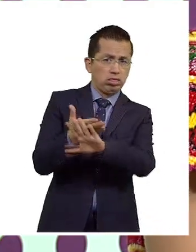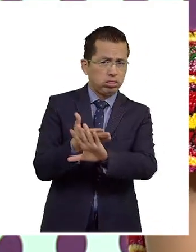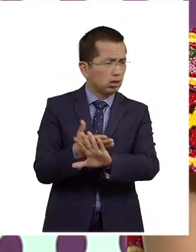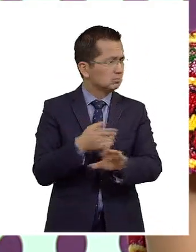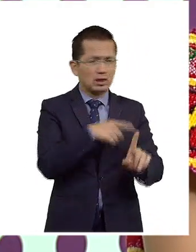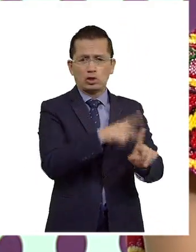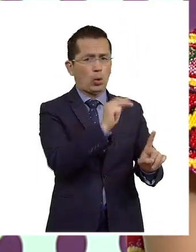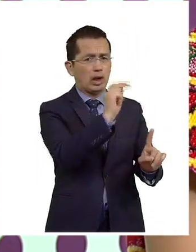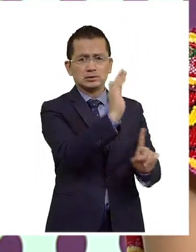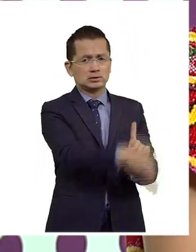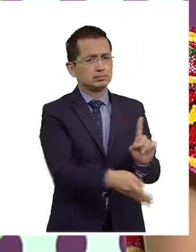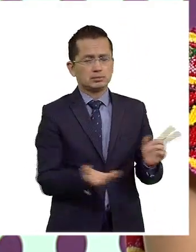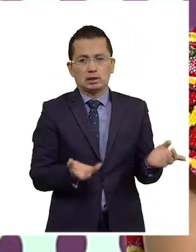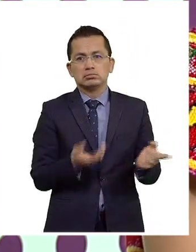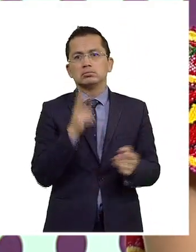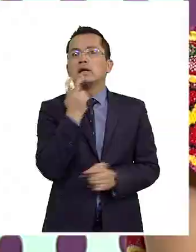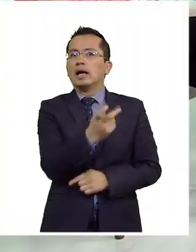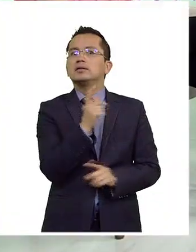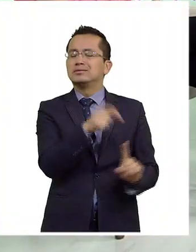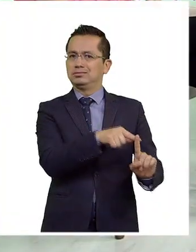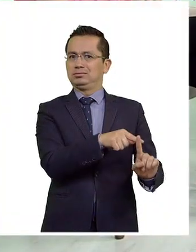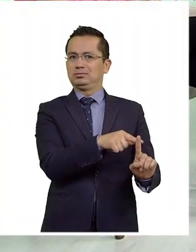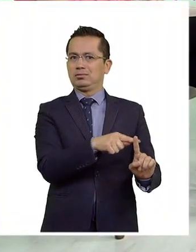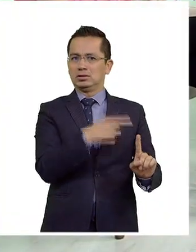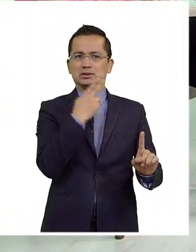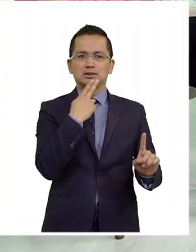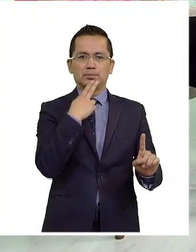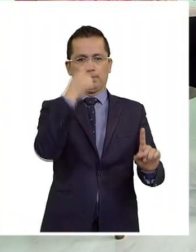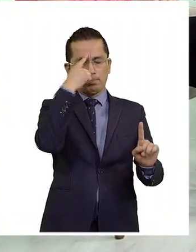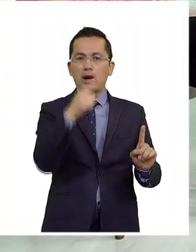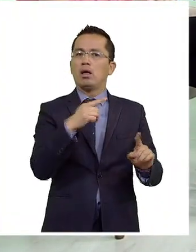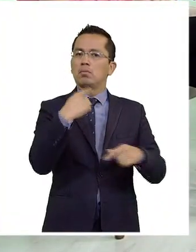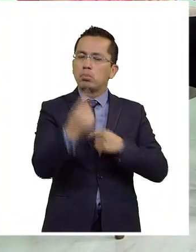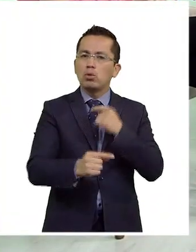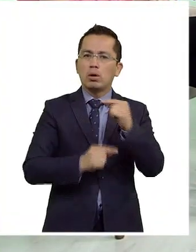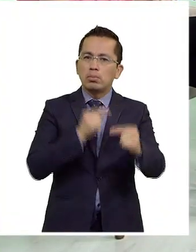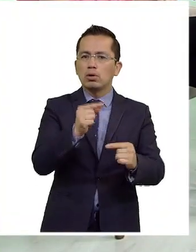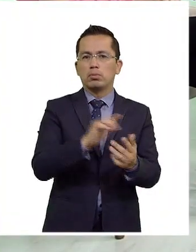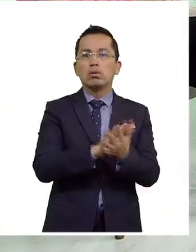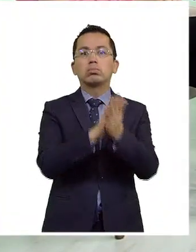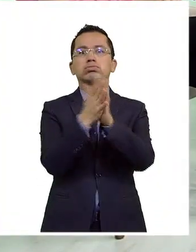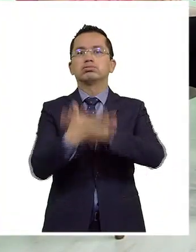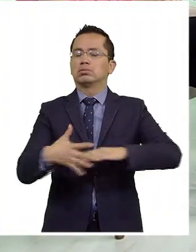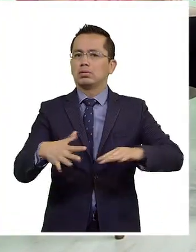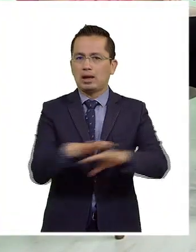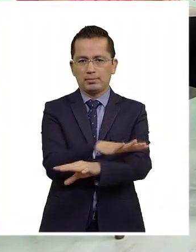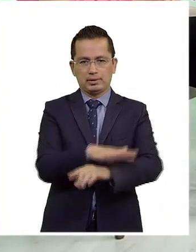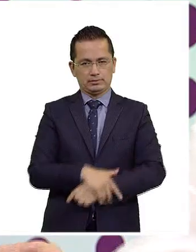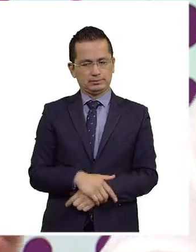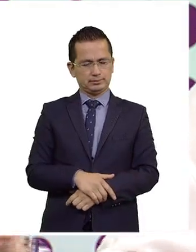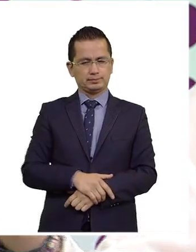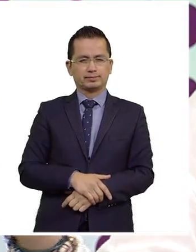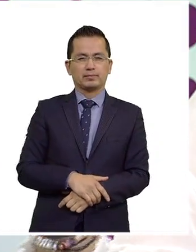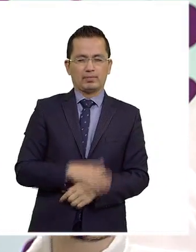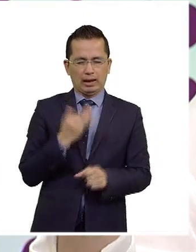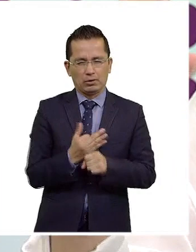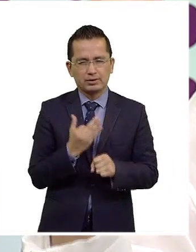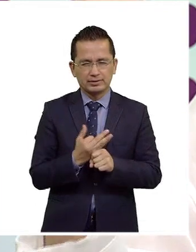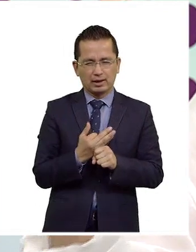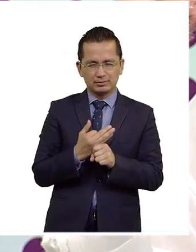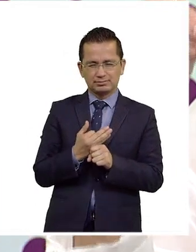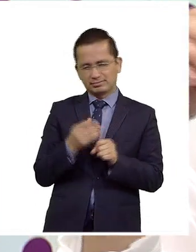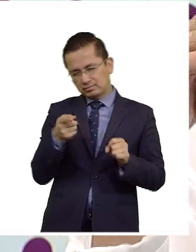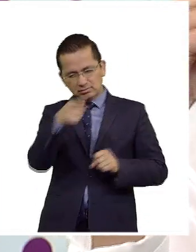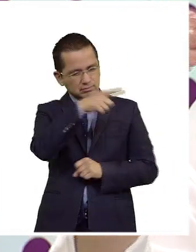Entonces, en realidad son agentes de cambio, tendríamos que verlo así. Y algo que también me gustaría recuperar de todo lo que hemos dicho ahorita es